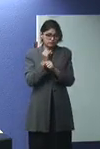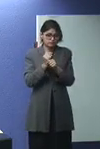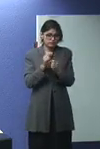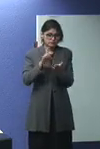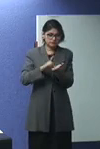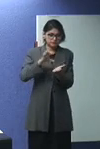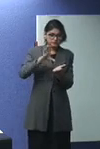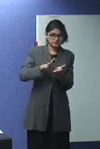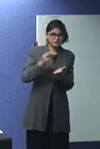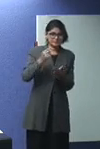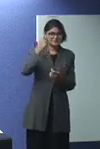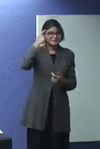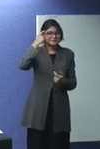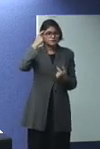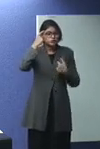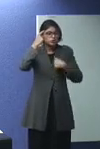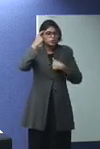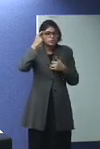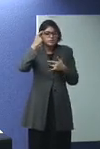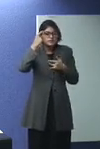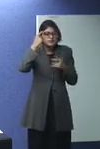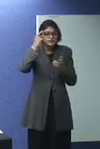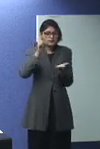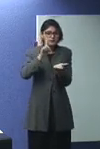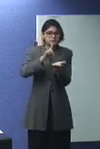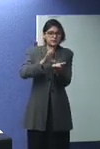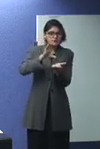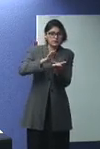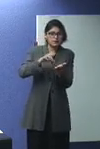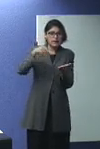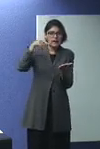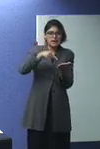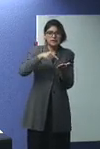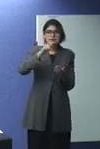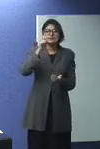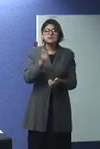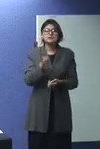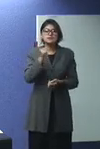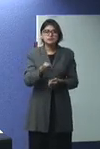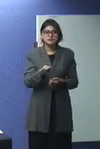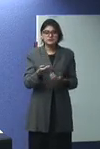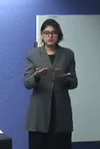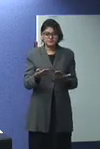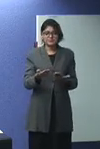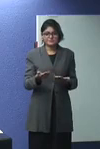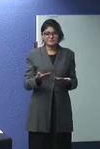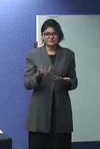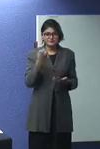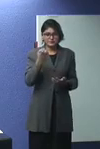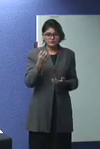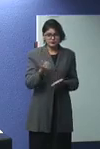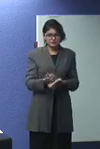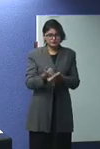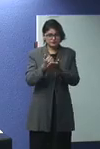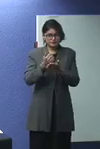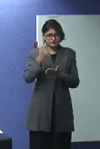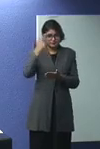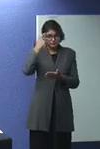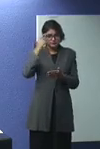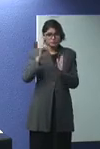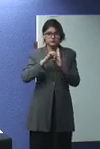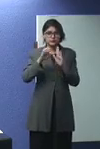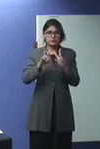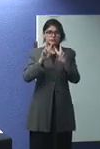cómo entendemos la discapacidad, cuáles son los modelos que matizan nuestro acercamiento, porque de alguna manera para la propuesta de